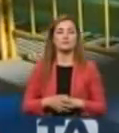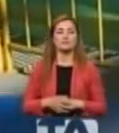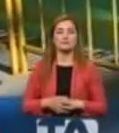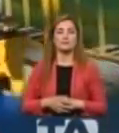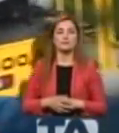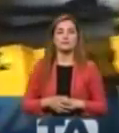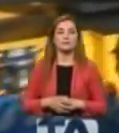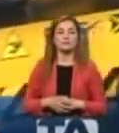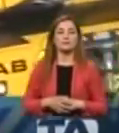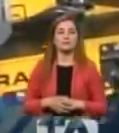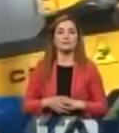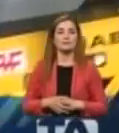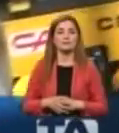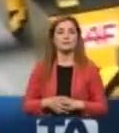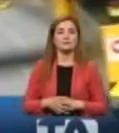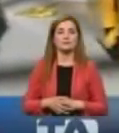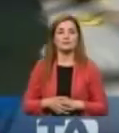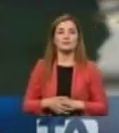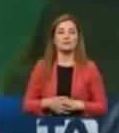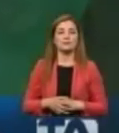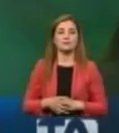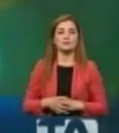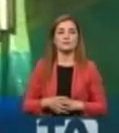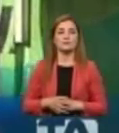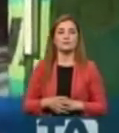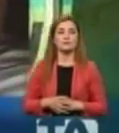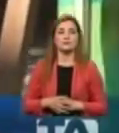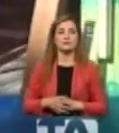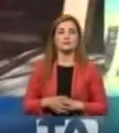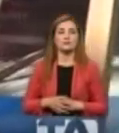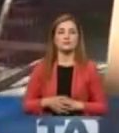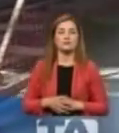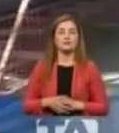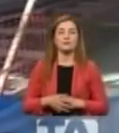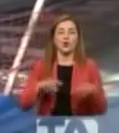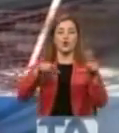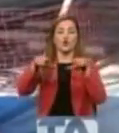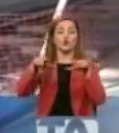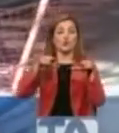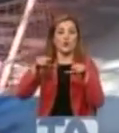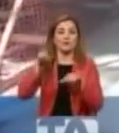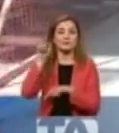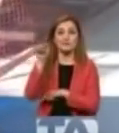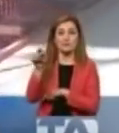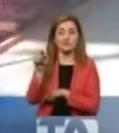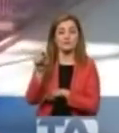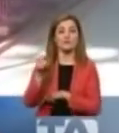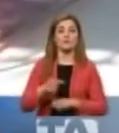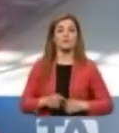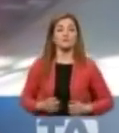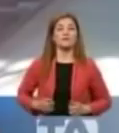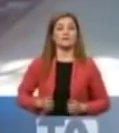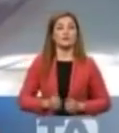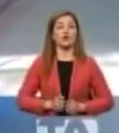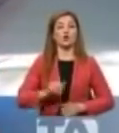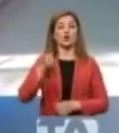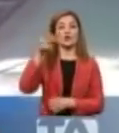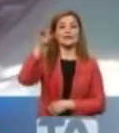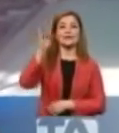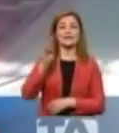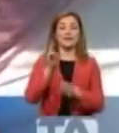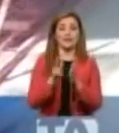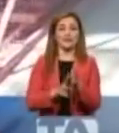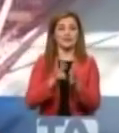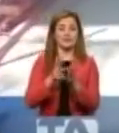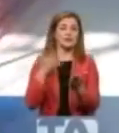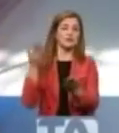Freddy, para este lado. Como ustedes pueden ver, este es el lugar donde se ubicarán los otros 17 trenes que